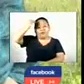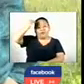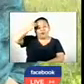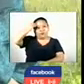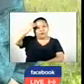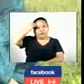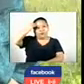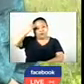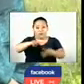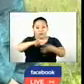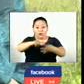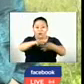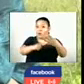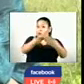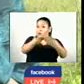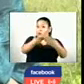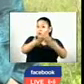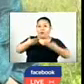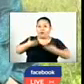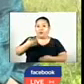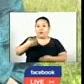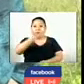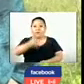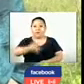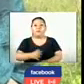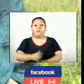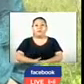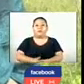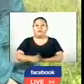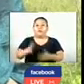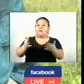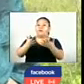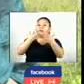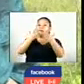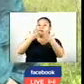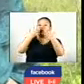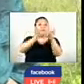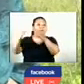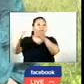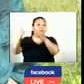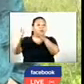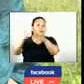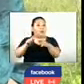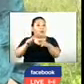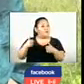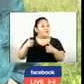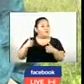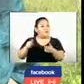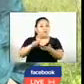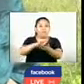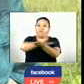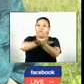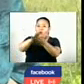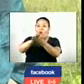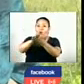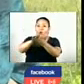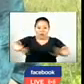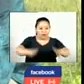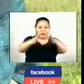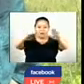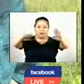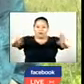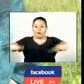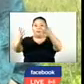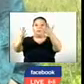cuatro beneficios reales uno es el oxígeno que tenemos que es un oxígeno 100% puro al tener vegetación